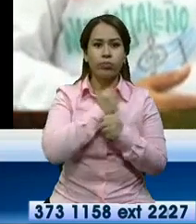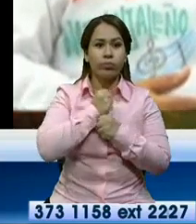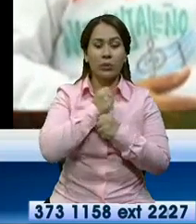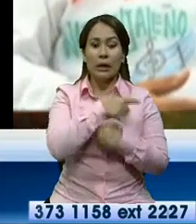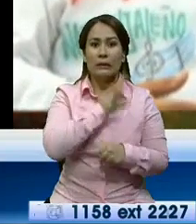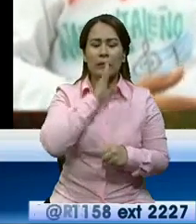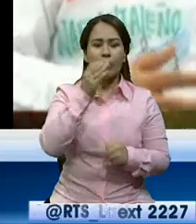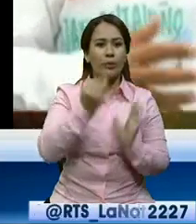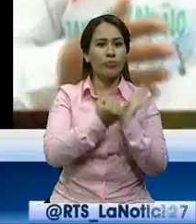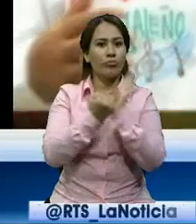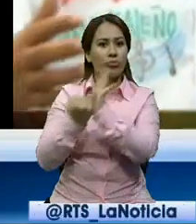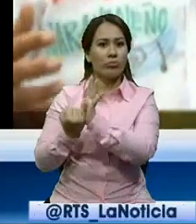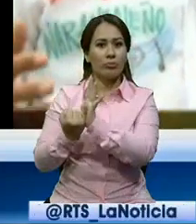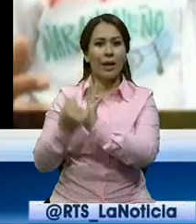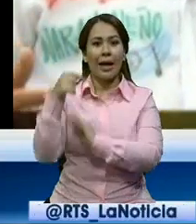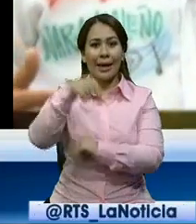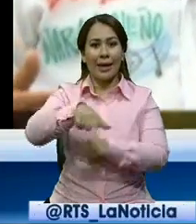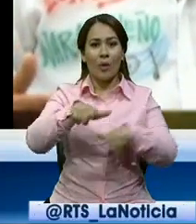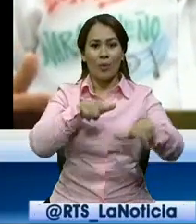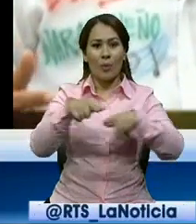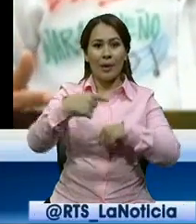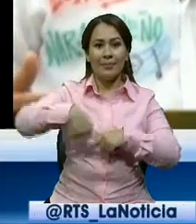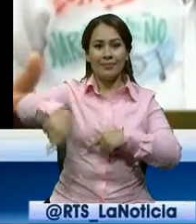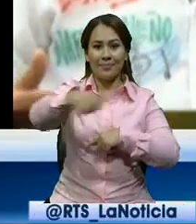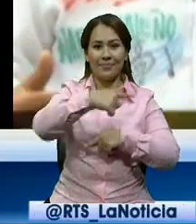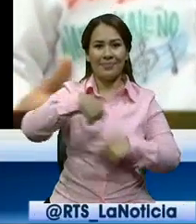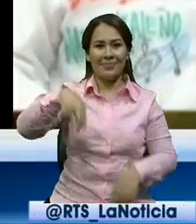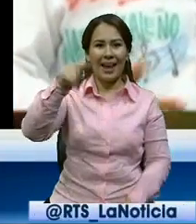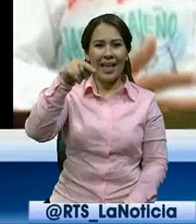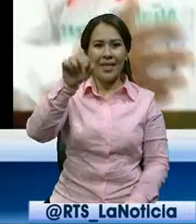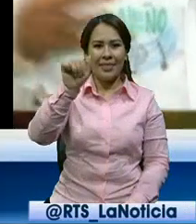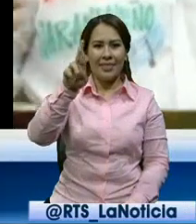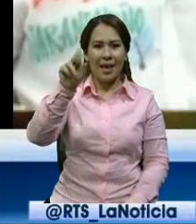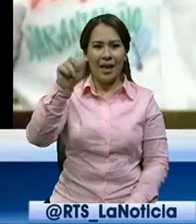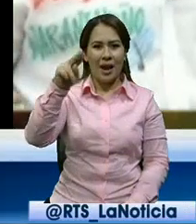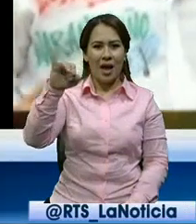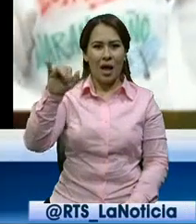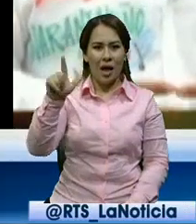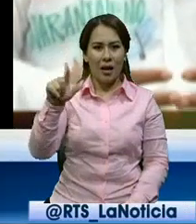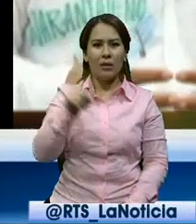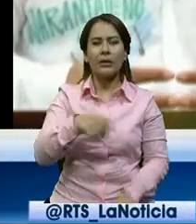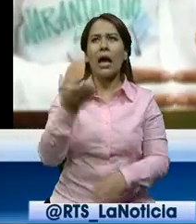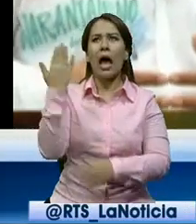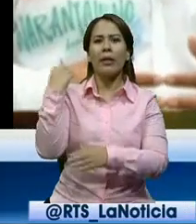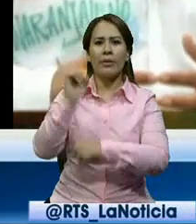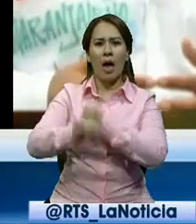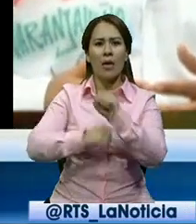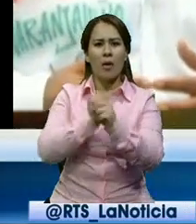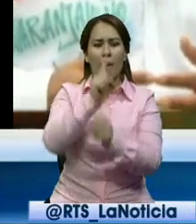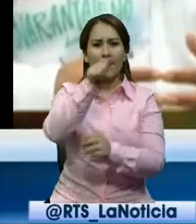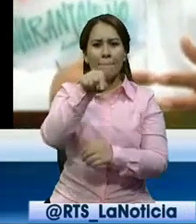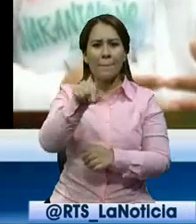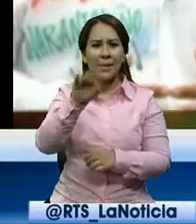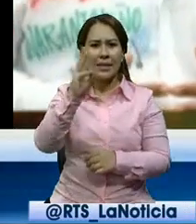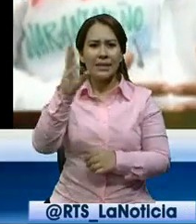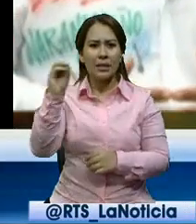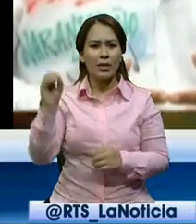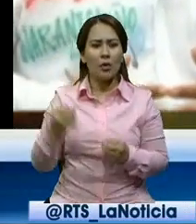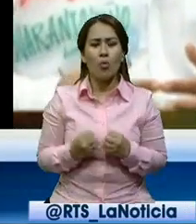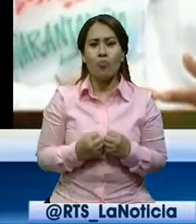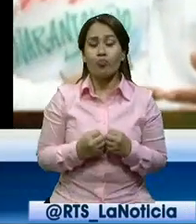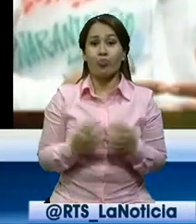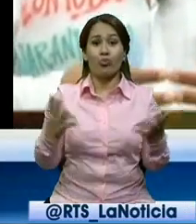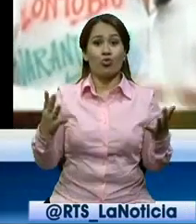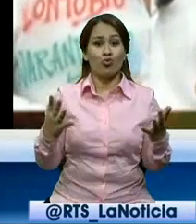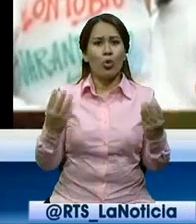Naranjal es aquella tierra en donde también a partir de los años 1600 tuviera el boom de